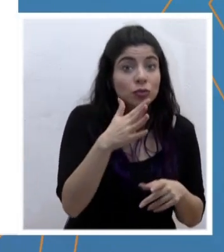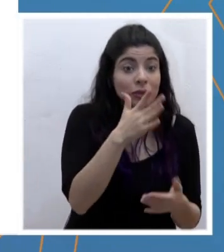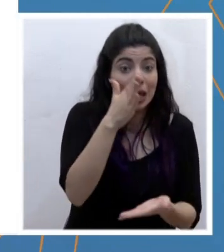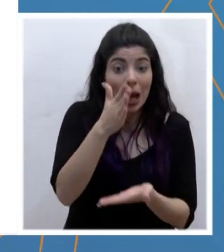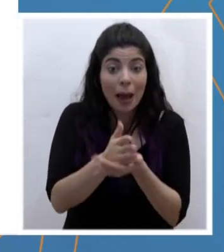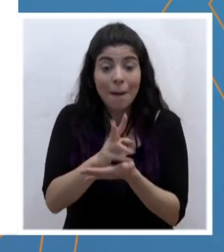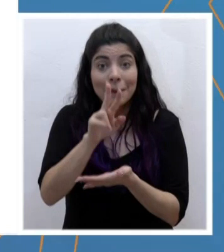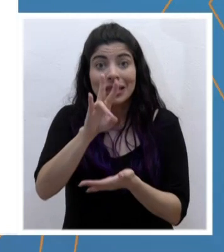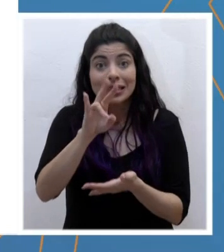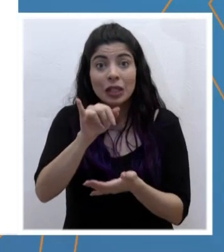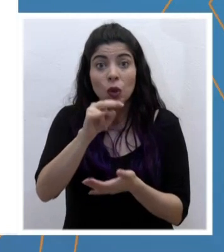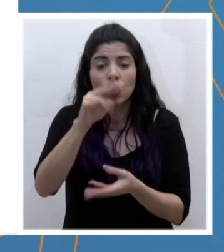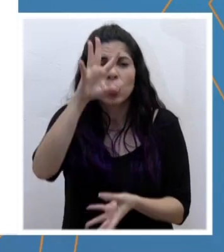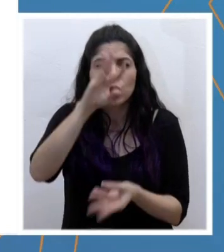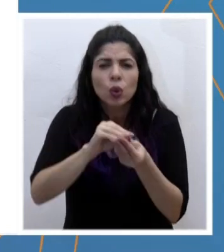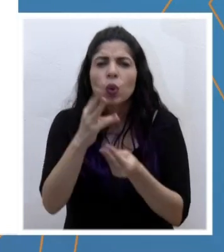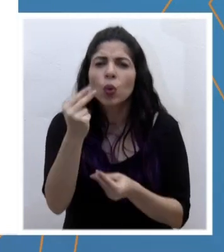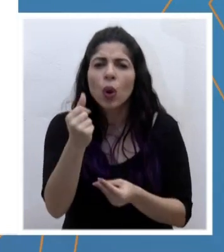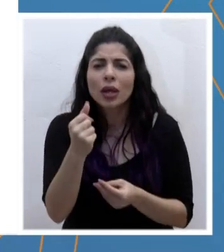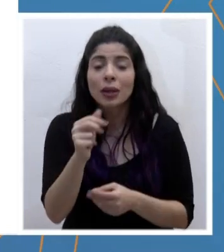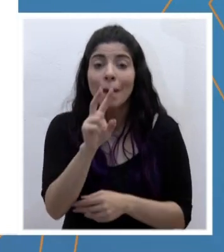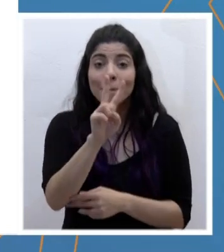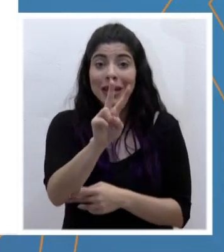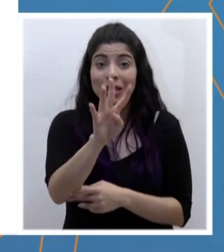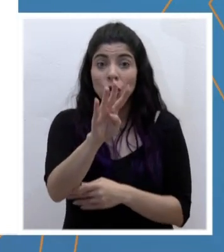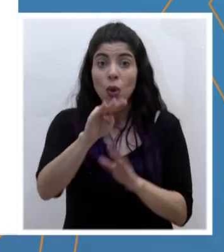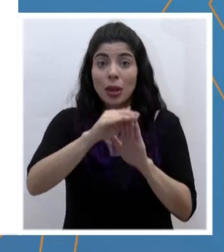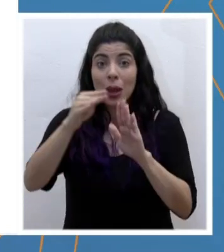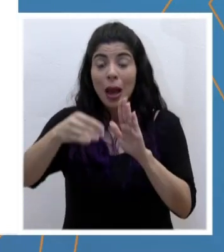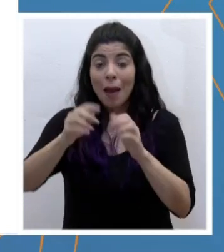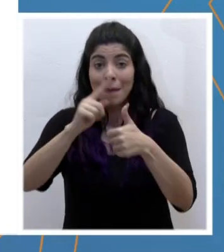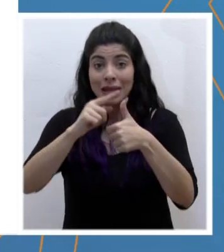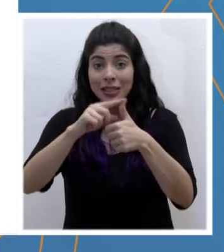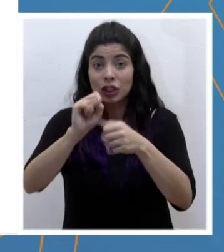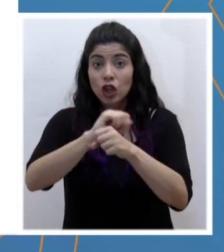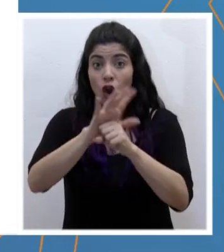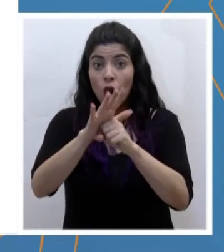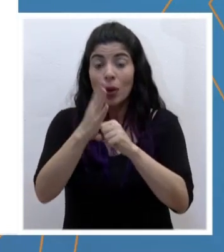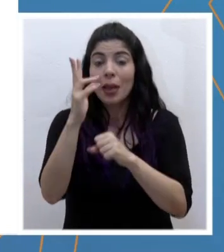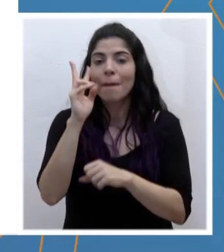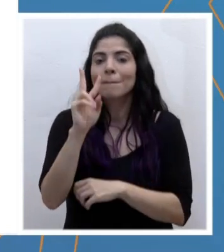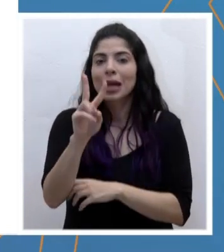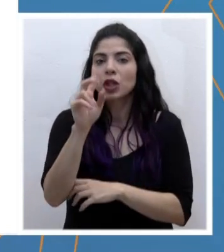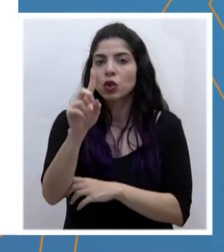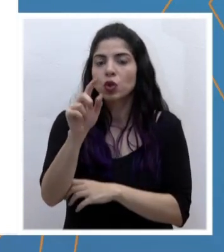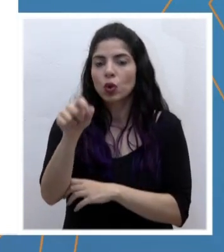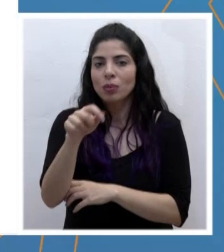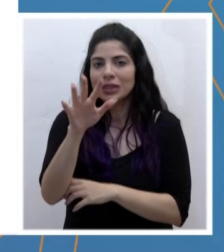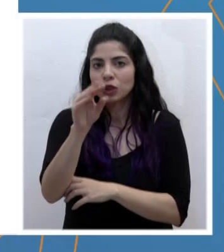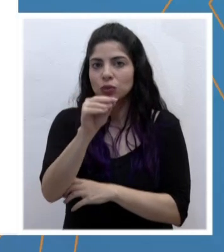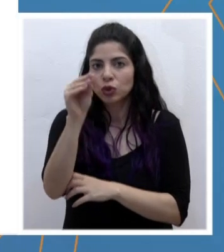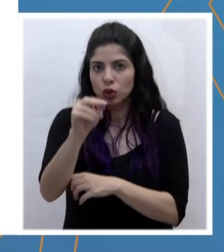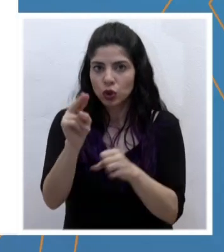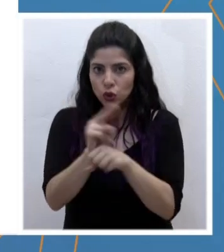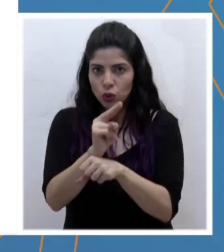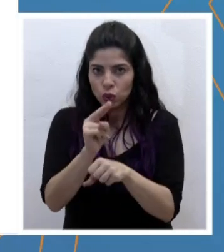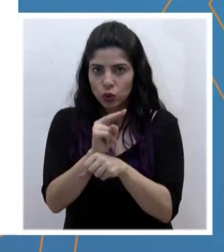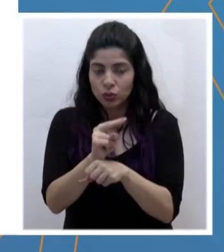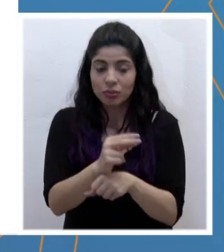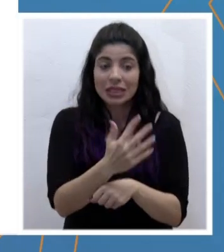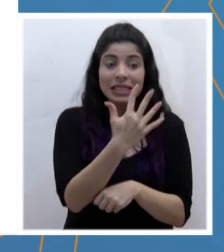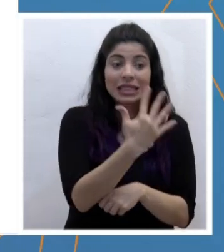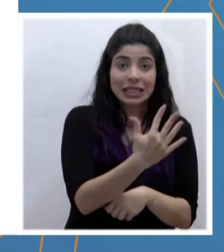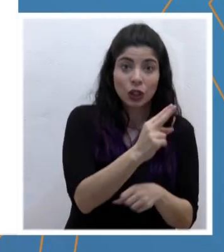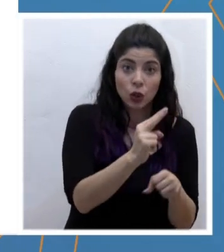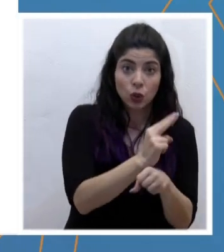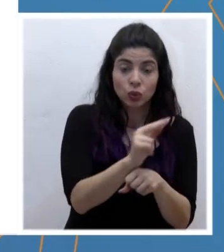junio es la siguiente. De las 24 camas COVID se tenía una ocupación del 21.5%, con 5 camas